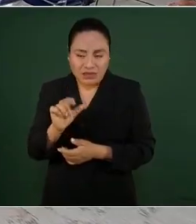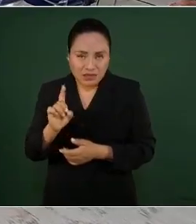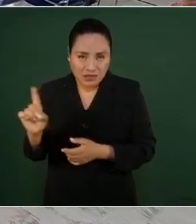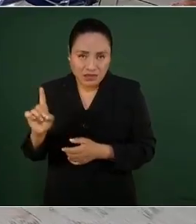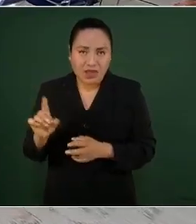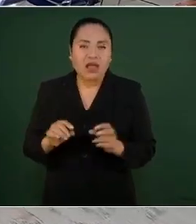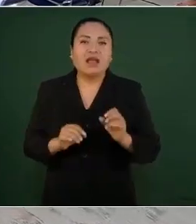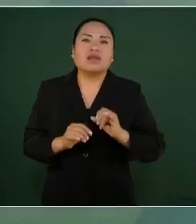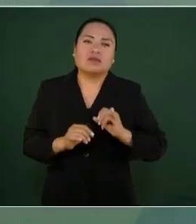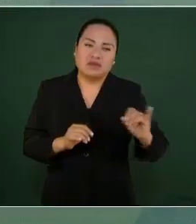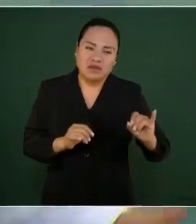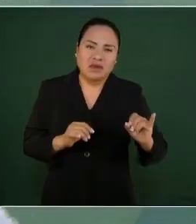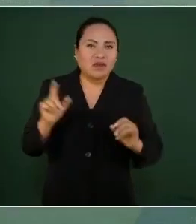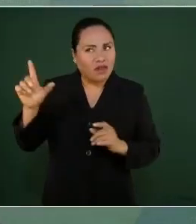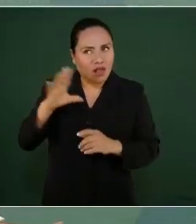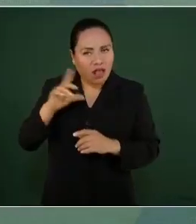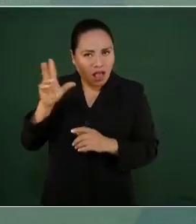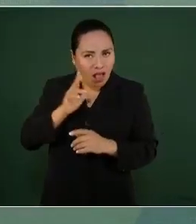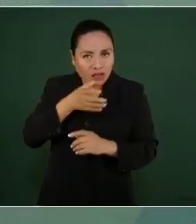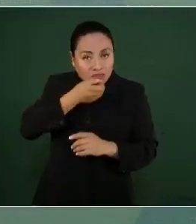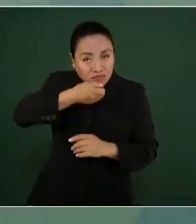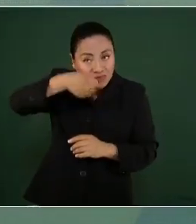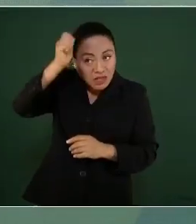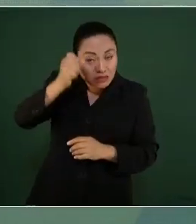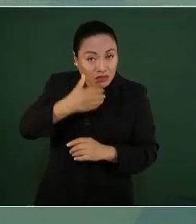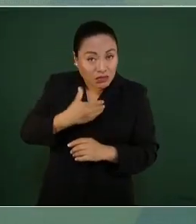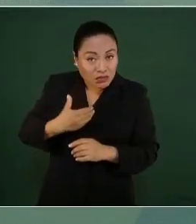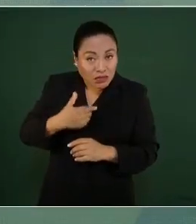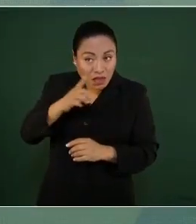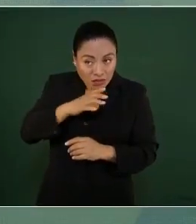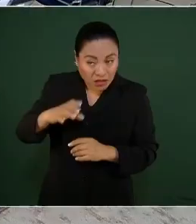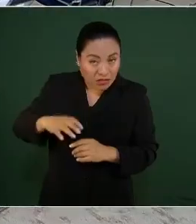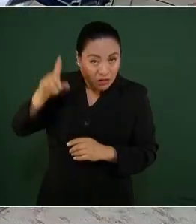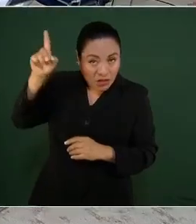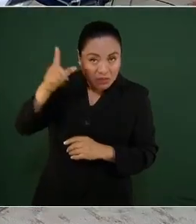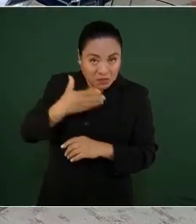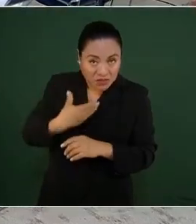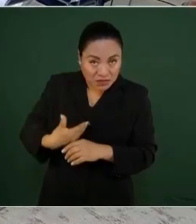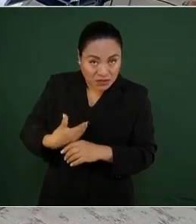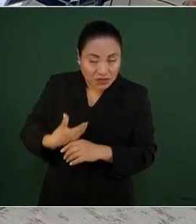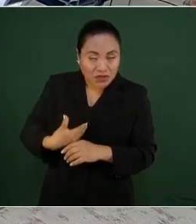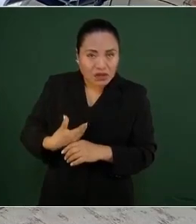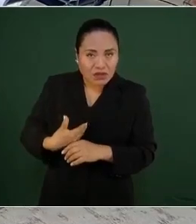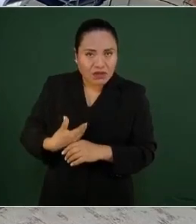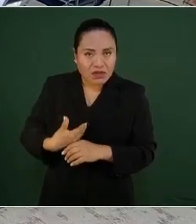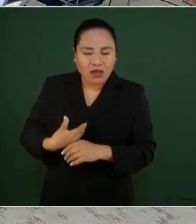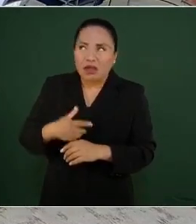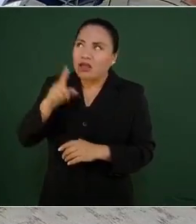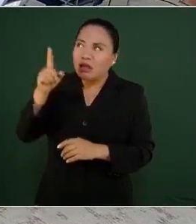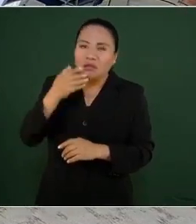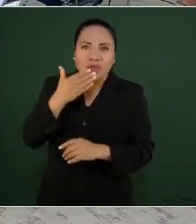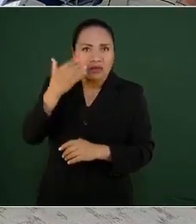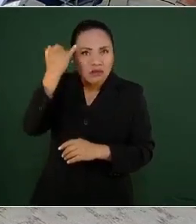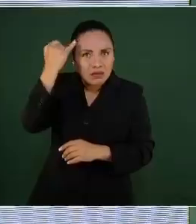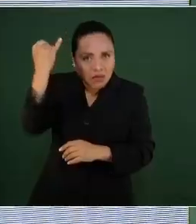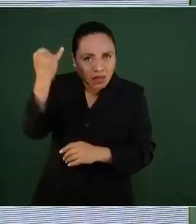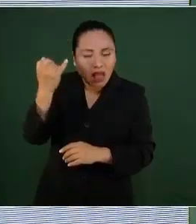ese día les vamos a hacer un reconocimiento en Palacio Nacional.